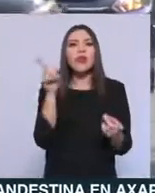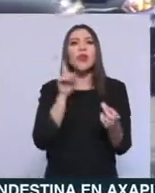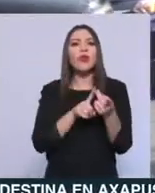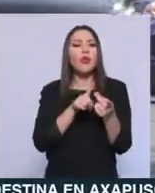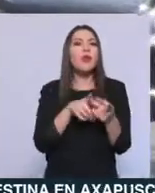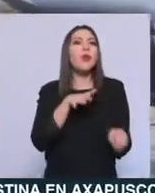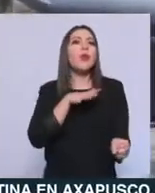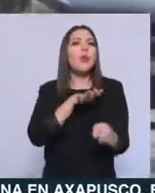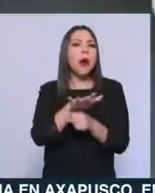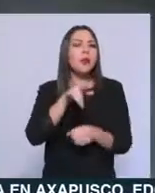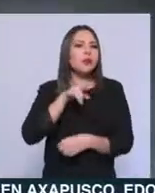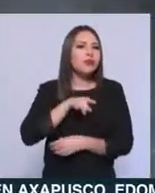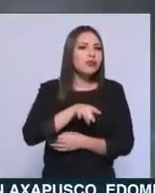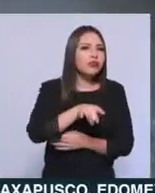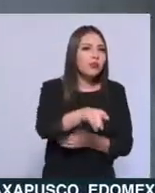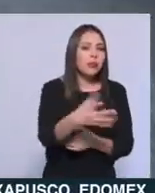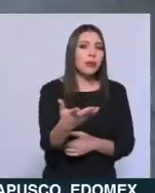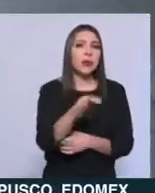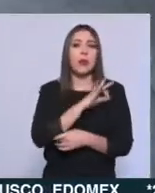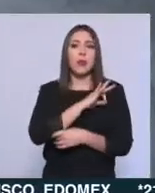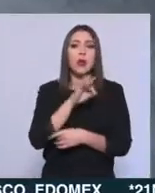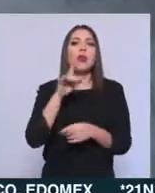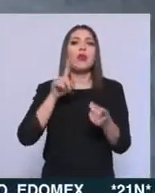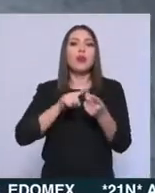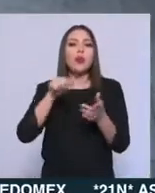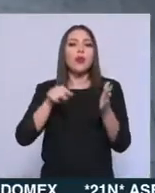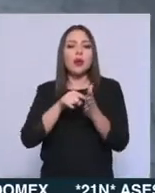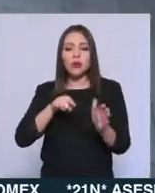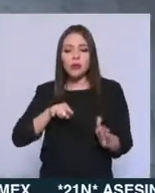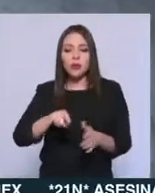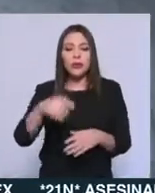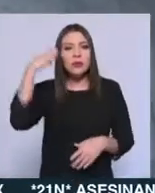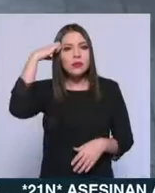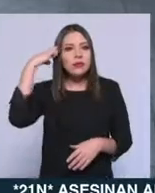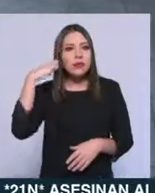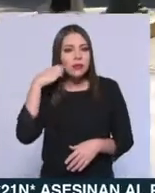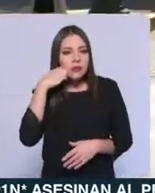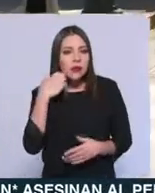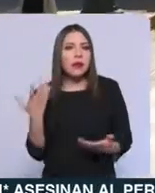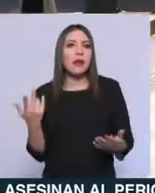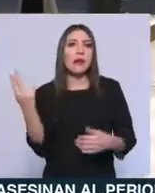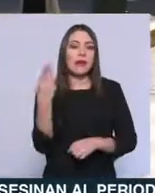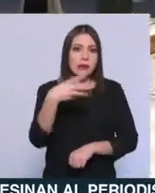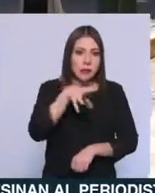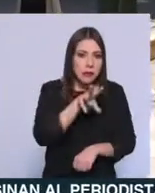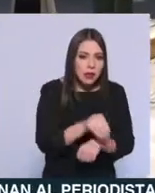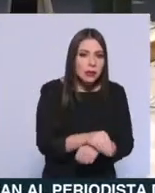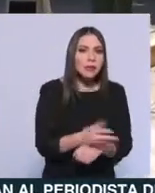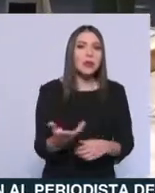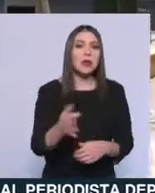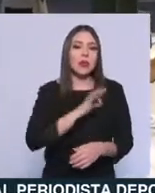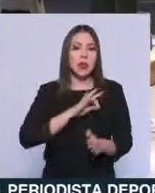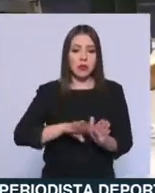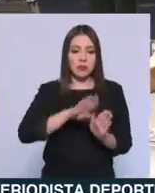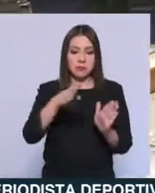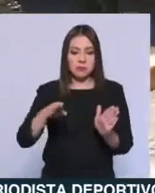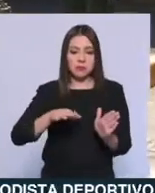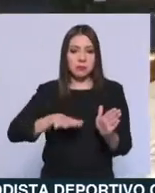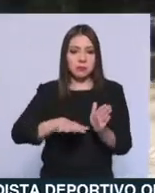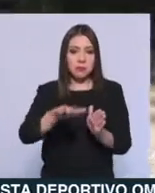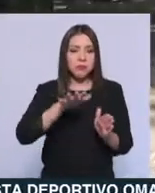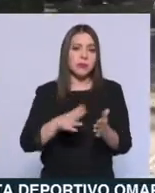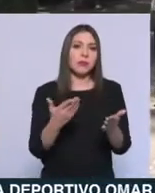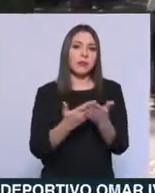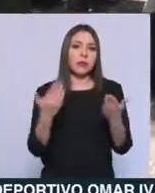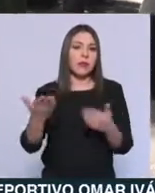en la banqueta? ¿Dónde se estacionan? ¿Se necesita licencia? Entre otras. Y ya hubo consecuencias. El primer